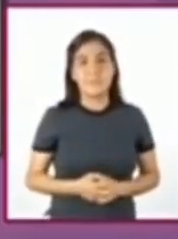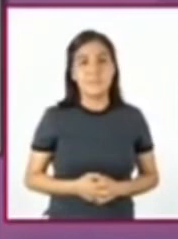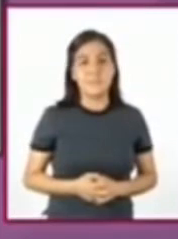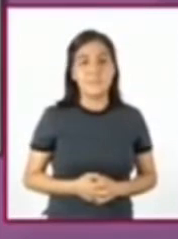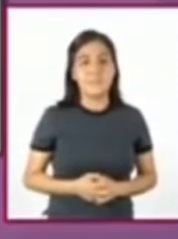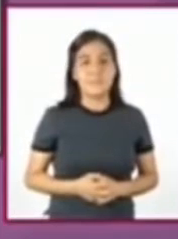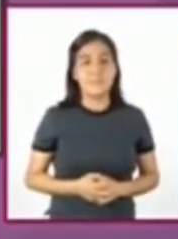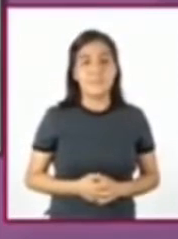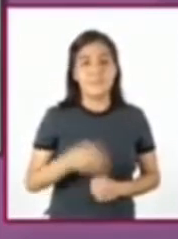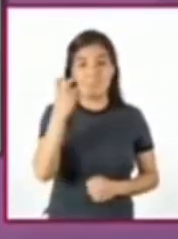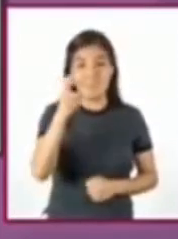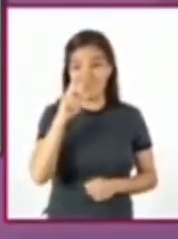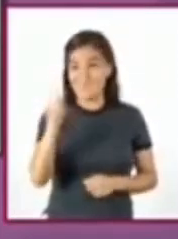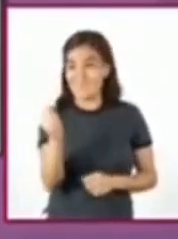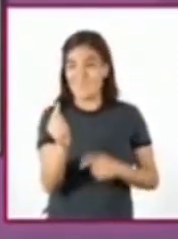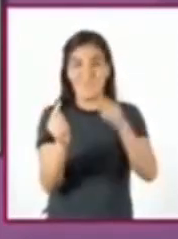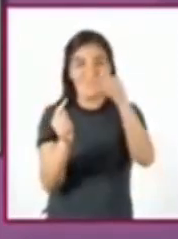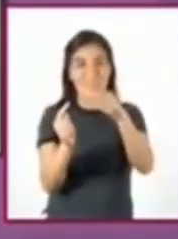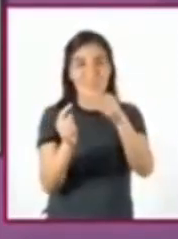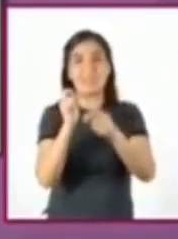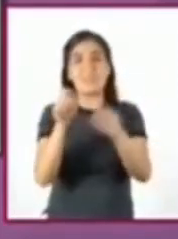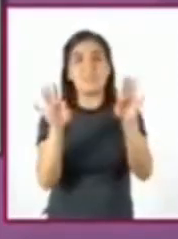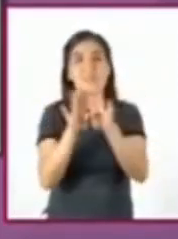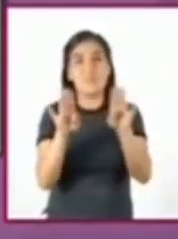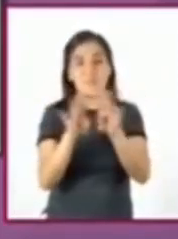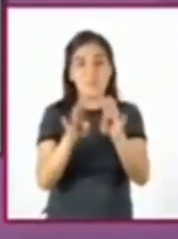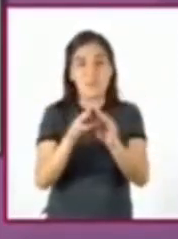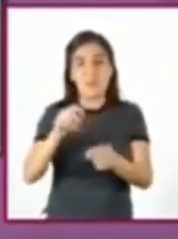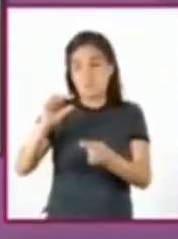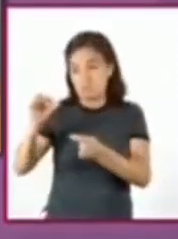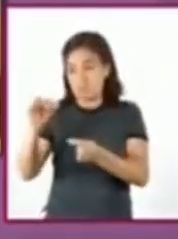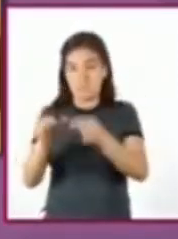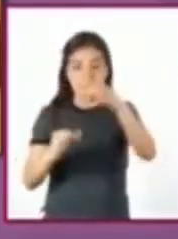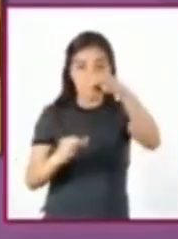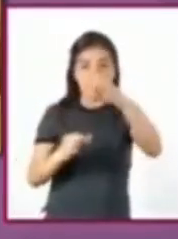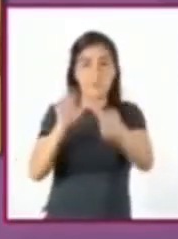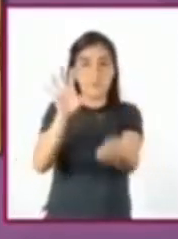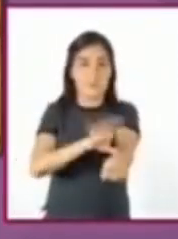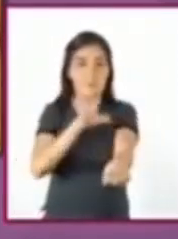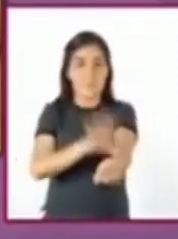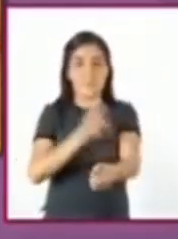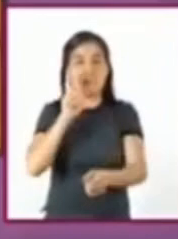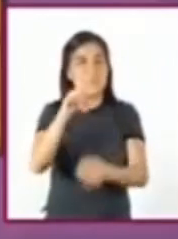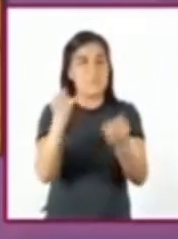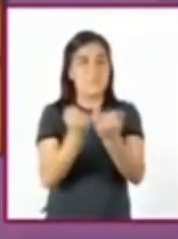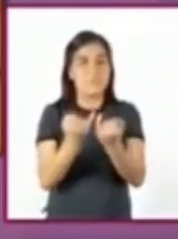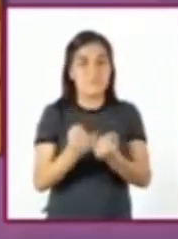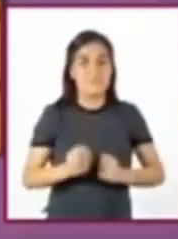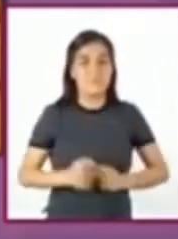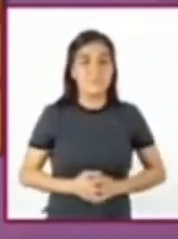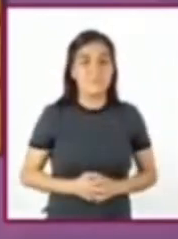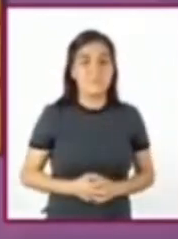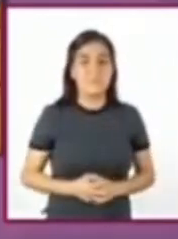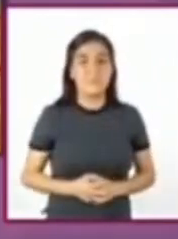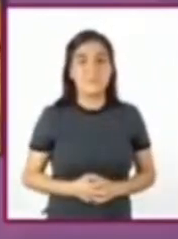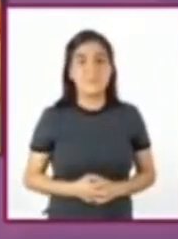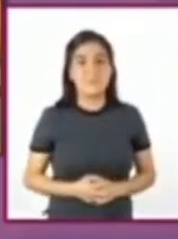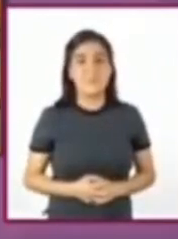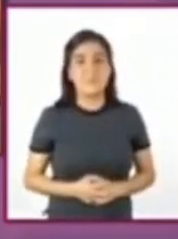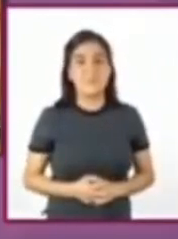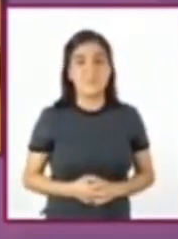En estos puntos vamos a colocar los cables para que nuestro foco quede de esta forma.